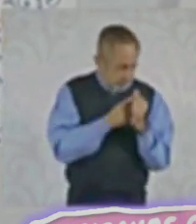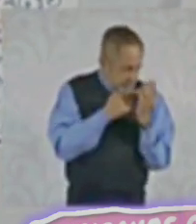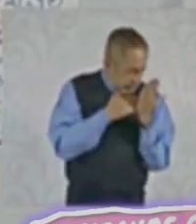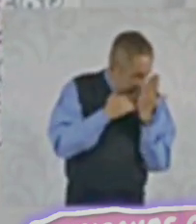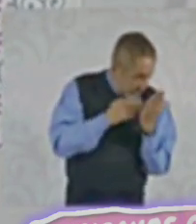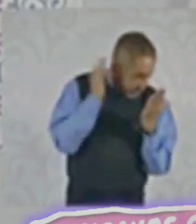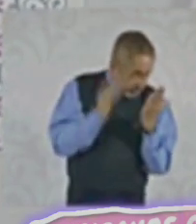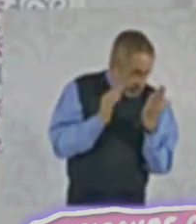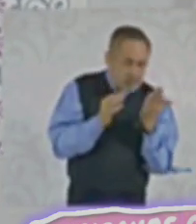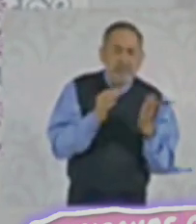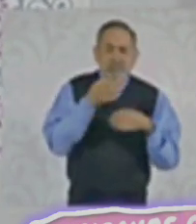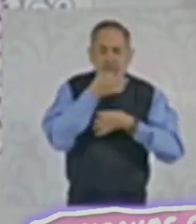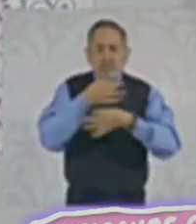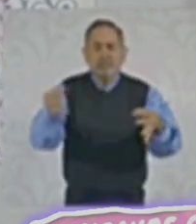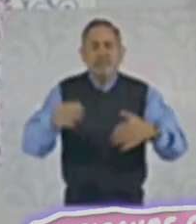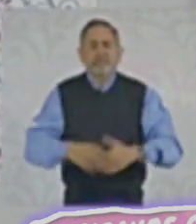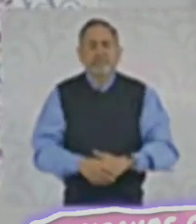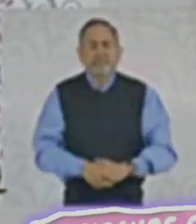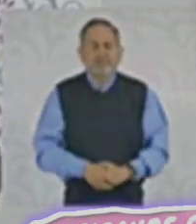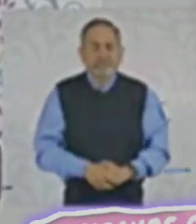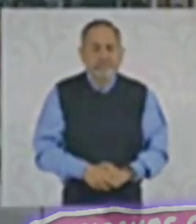Sí, acá.